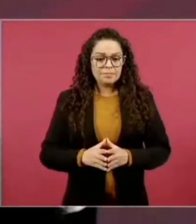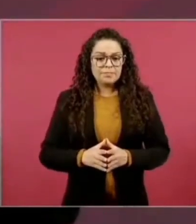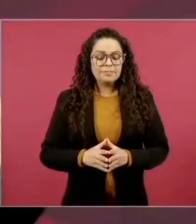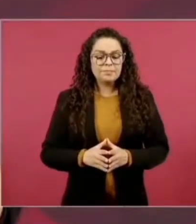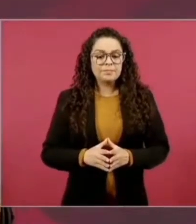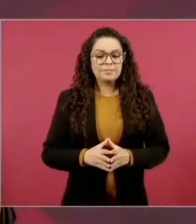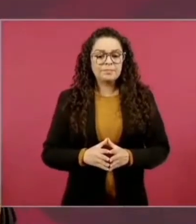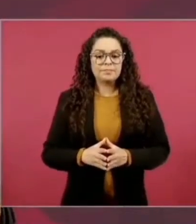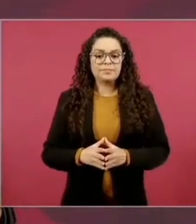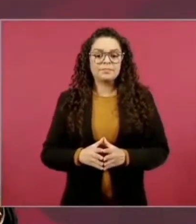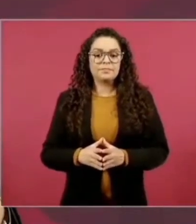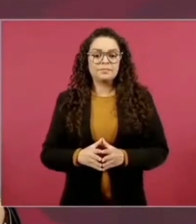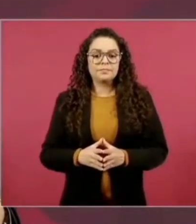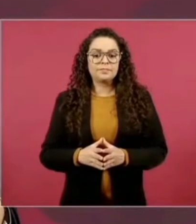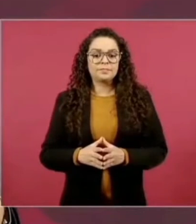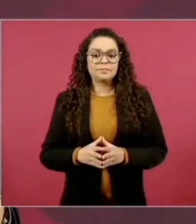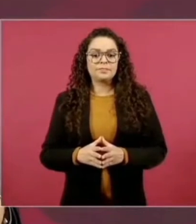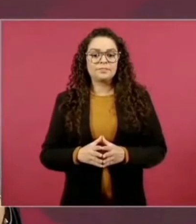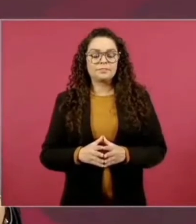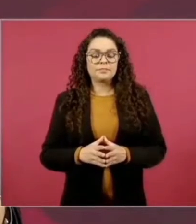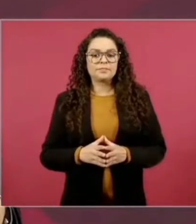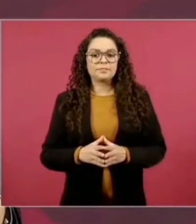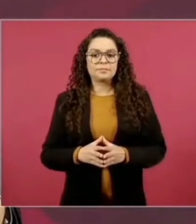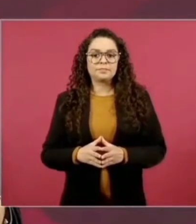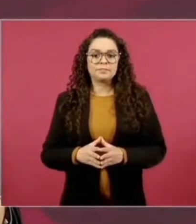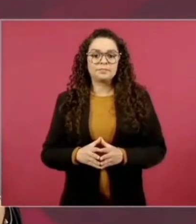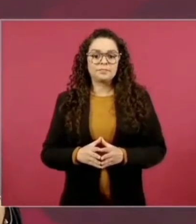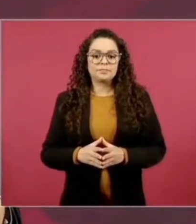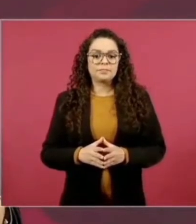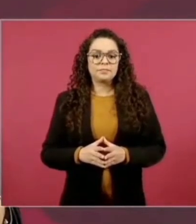para adquirirlo